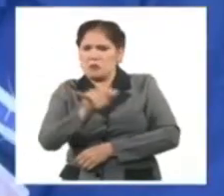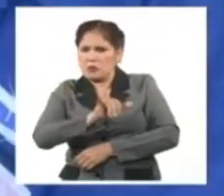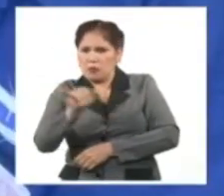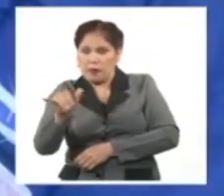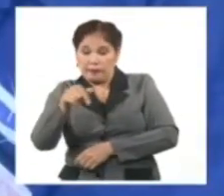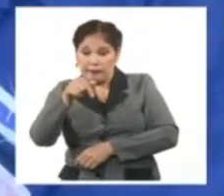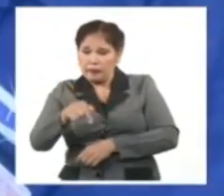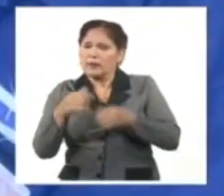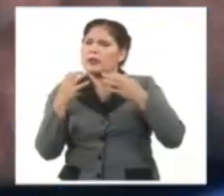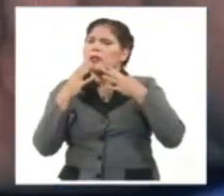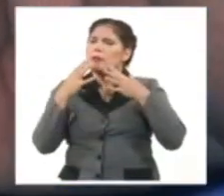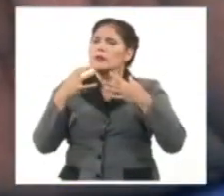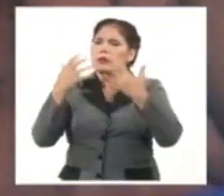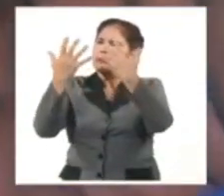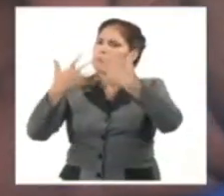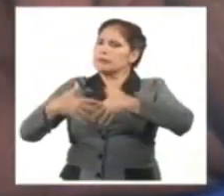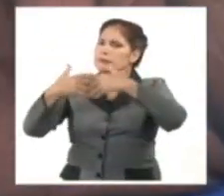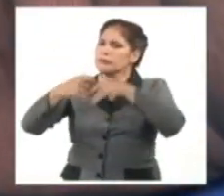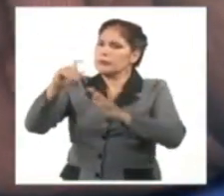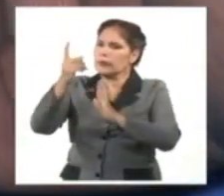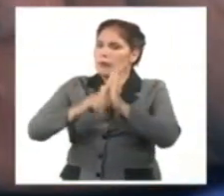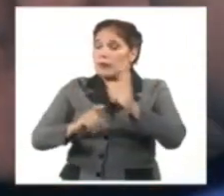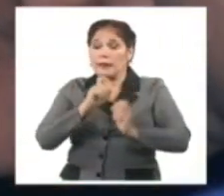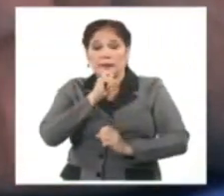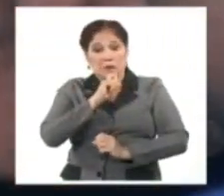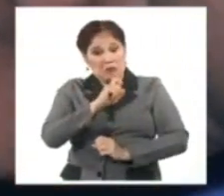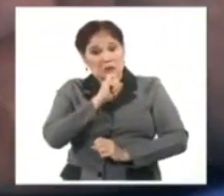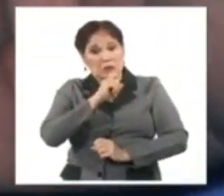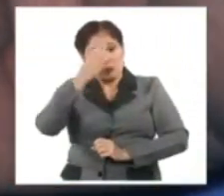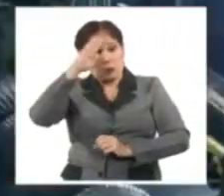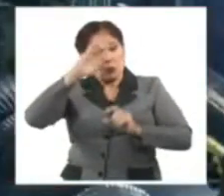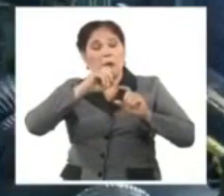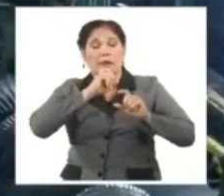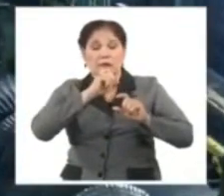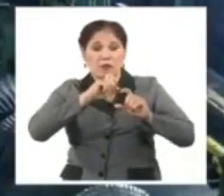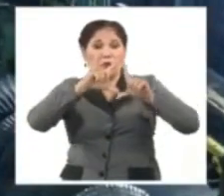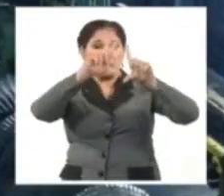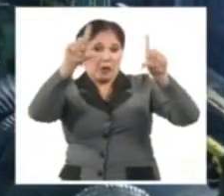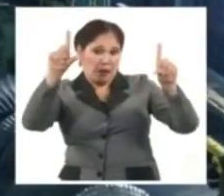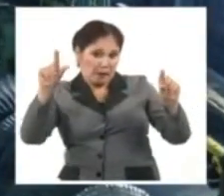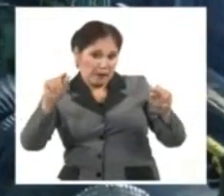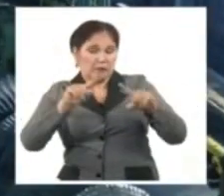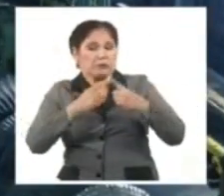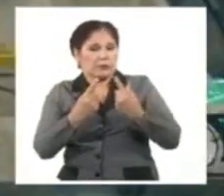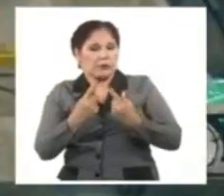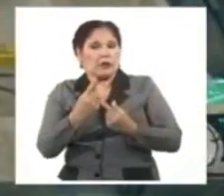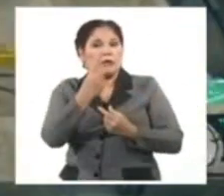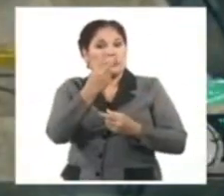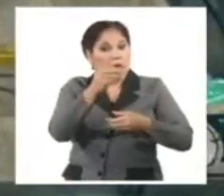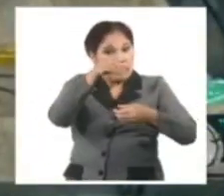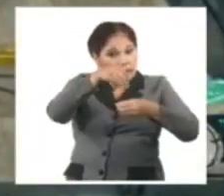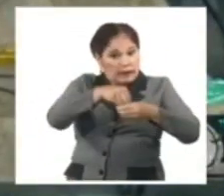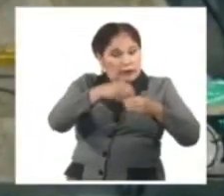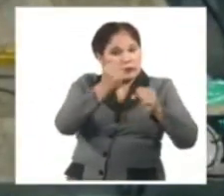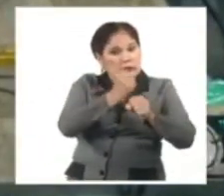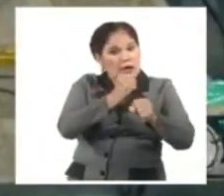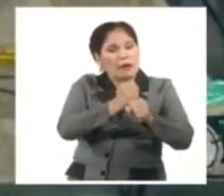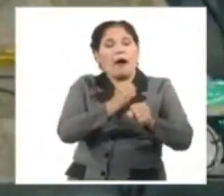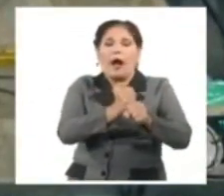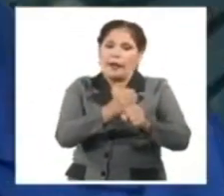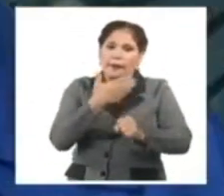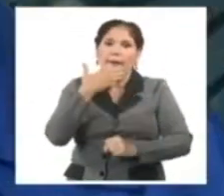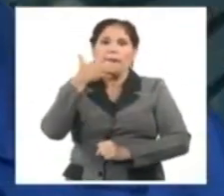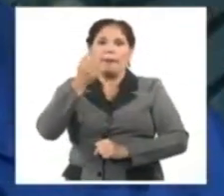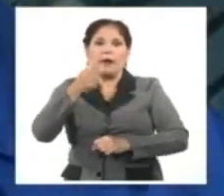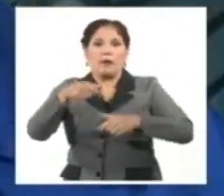es importante por la generación. Hoy mismo el país tiene un déficit que pudiera cubrirlo si los dos Felton estuvieran dentro. Ya se sabe que son